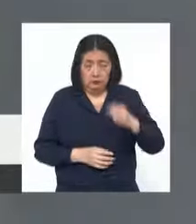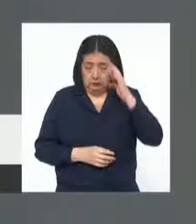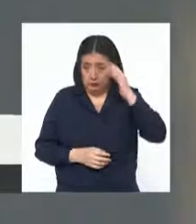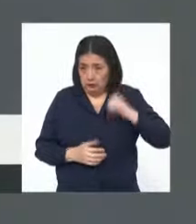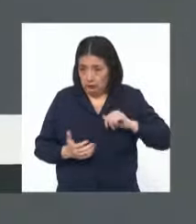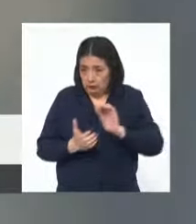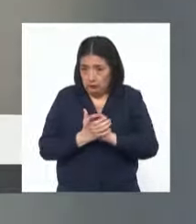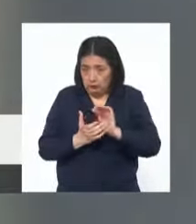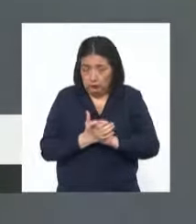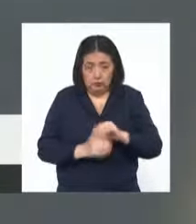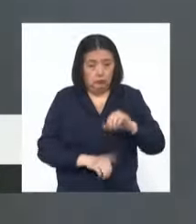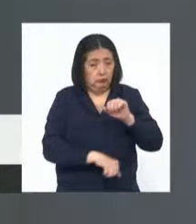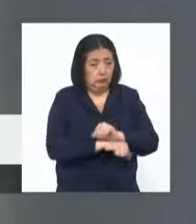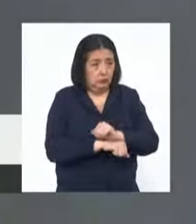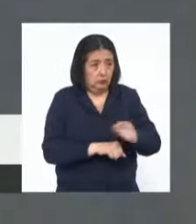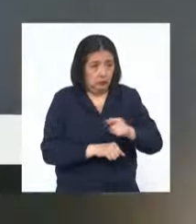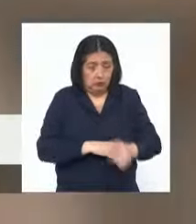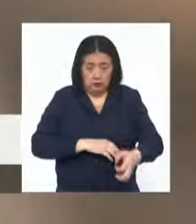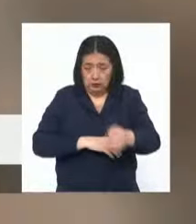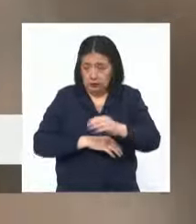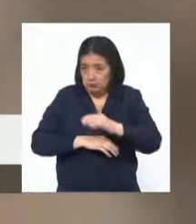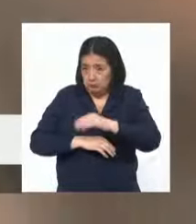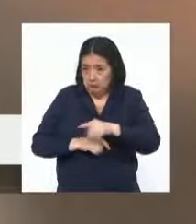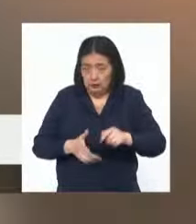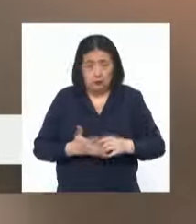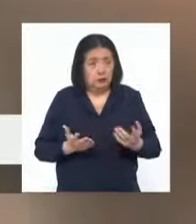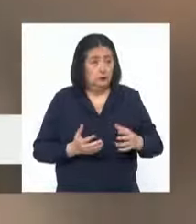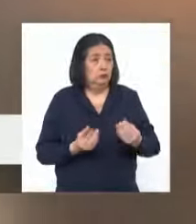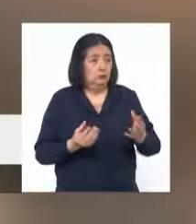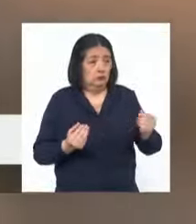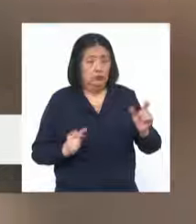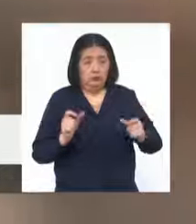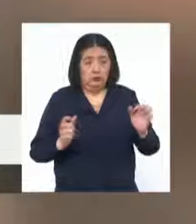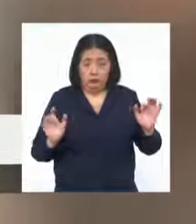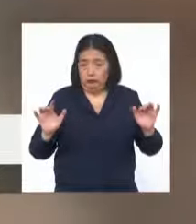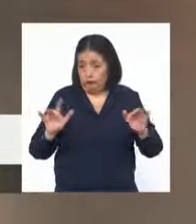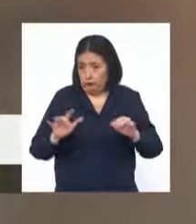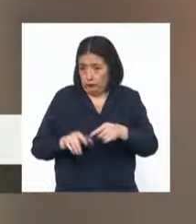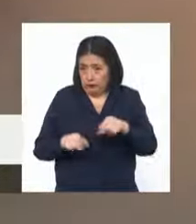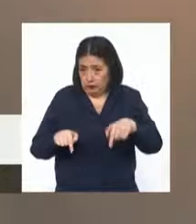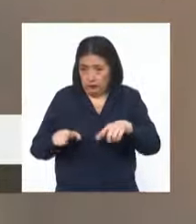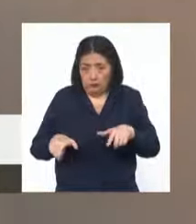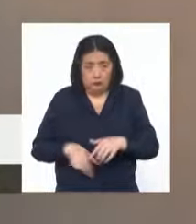de Chorrillos en esta playa bastante concurrida por los bañistas.